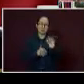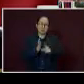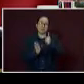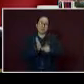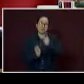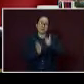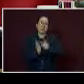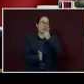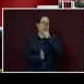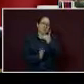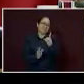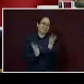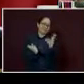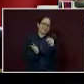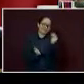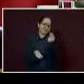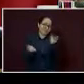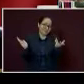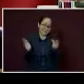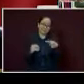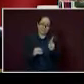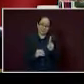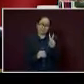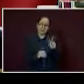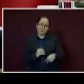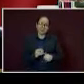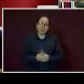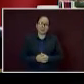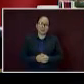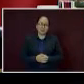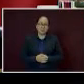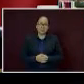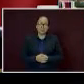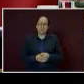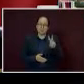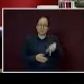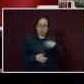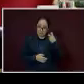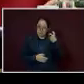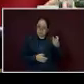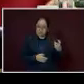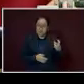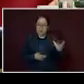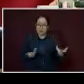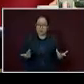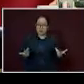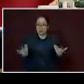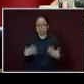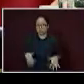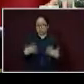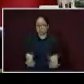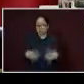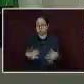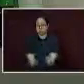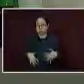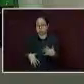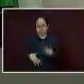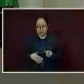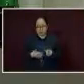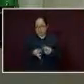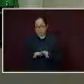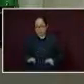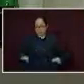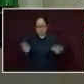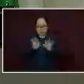mencionarlo. Pero el detalle es que eso que usted incluso solicita, la reactivación